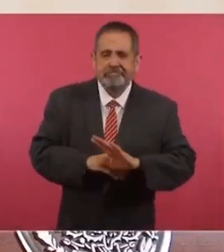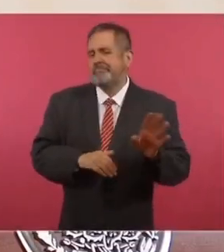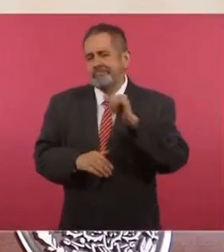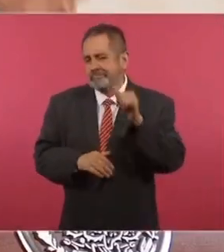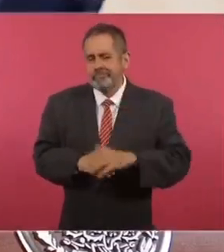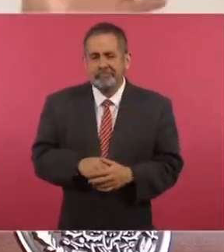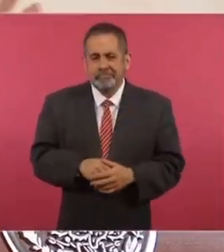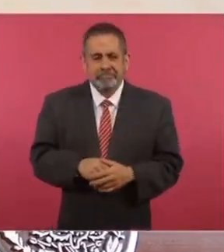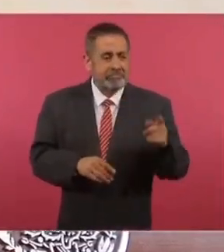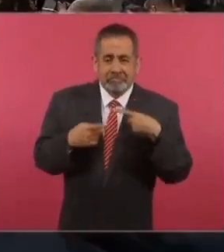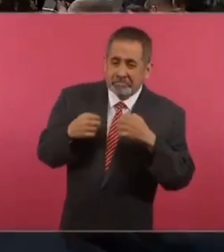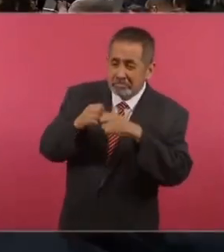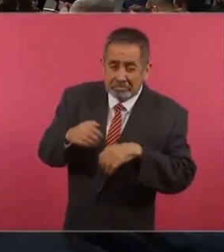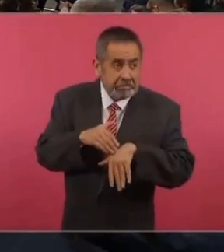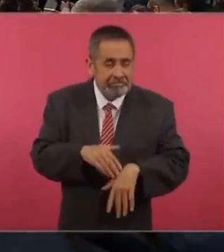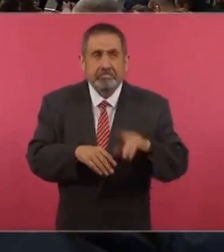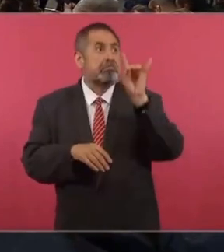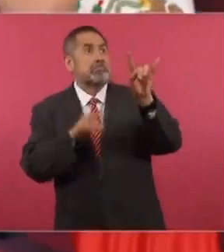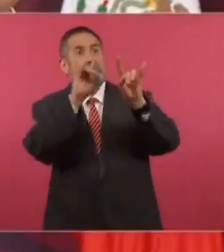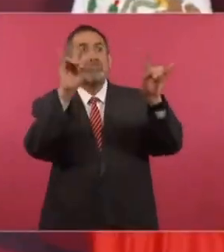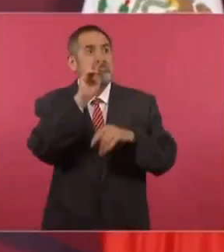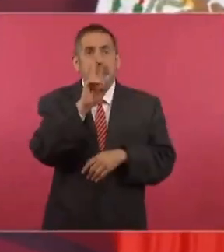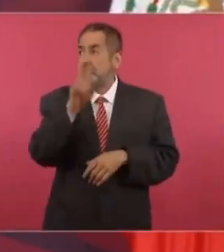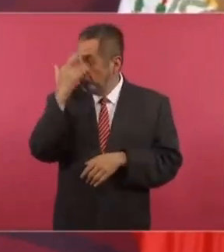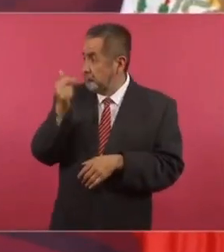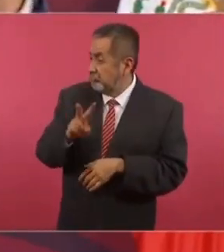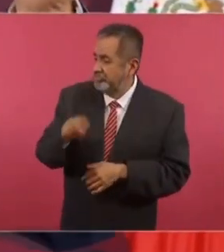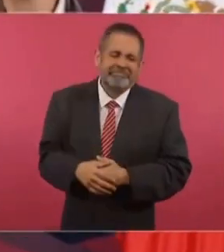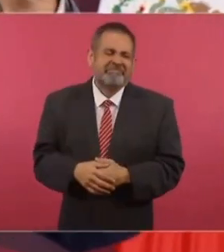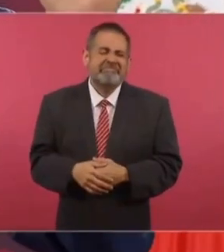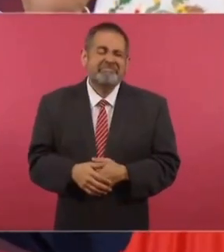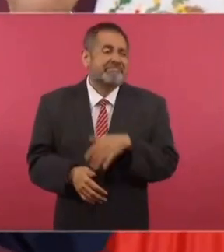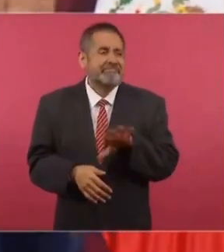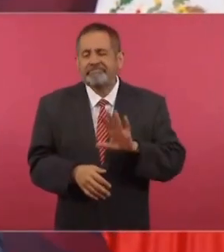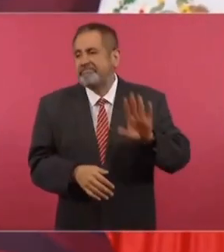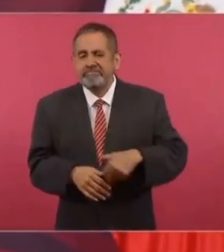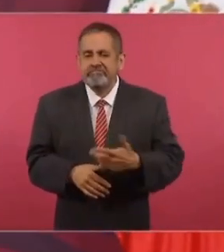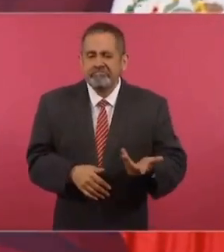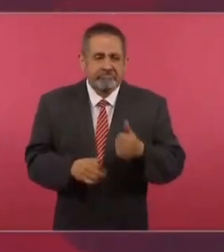manipular. ¿Qué se va a dejar manipular? Cuando ve un cartel, un espectacular,